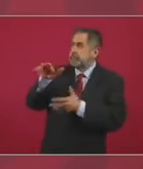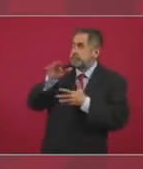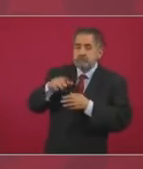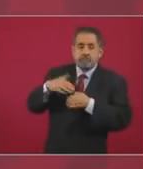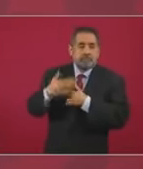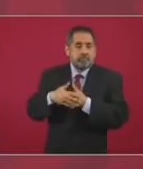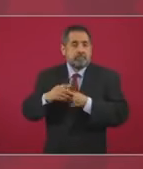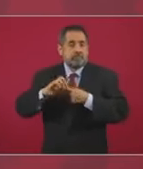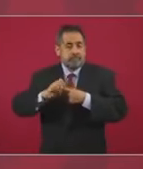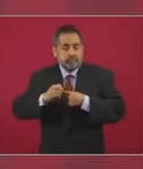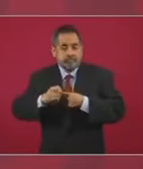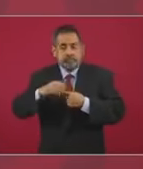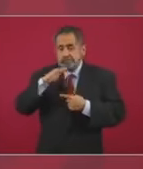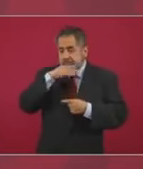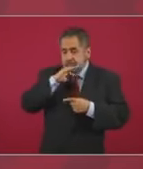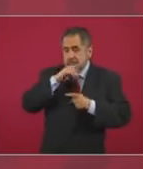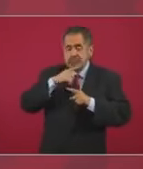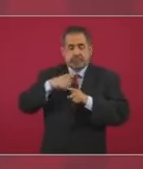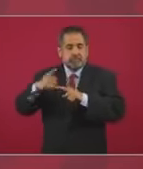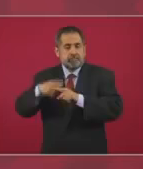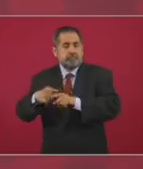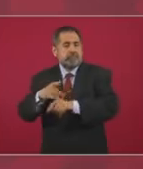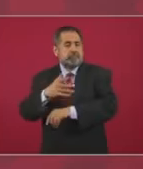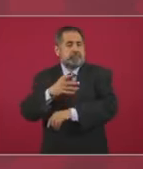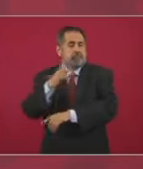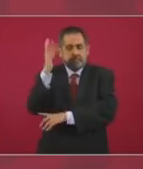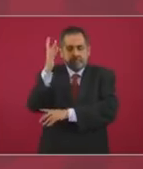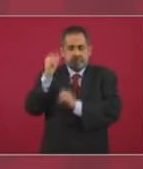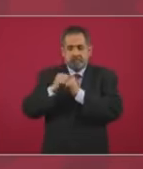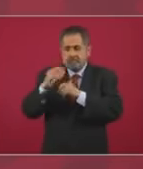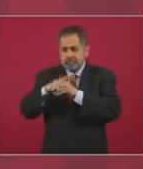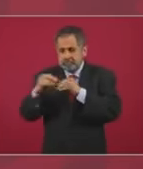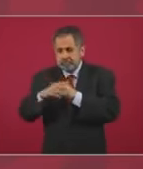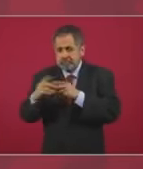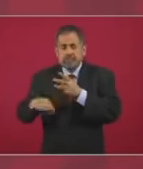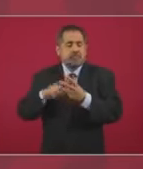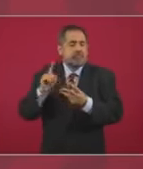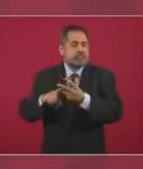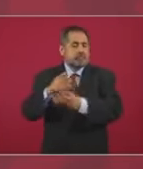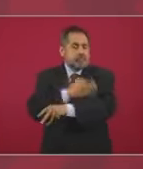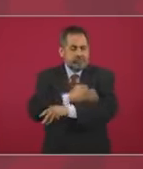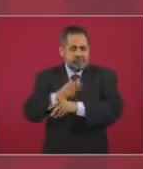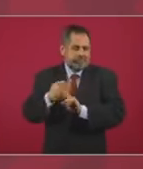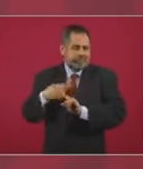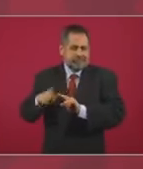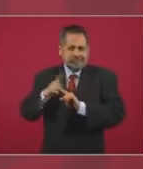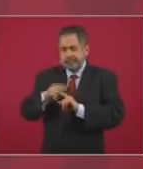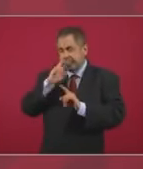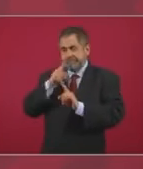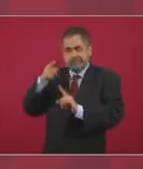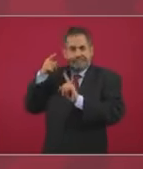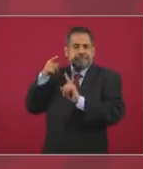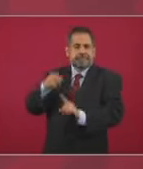por árboles frutales, maderables. Ese es el